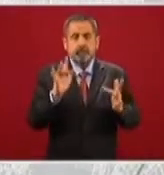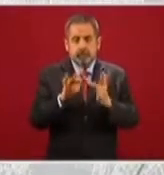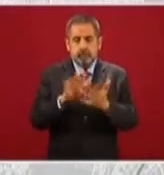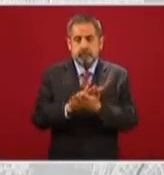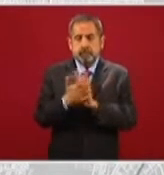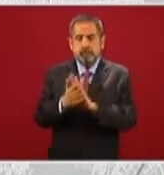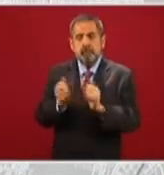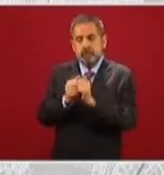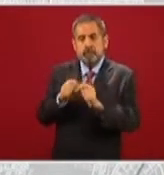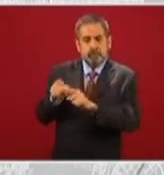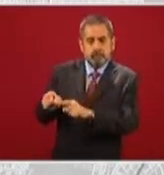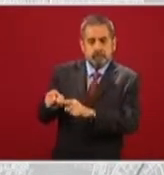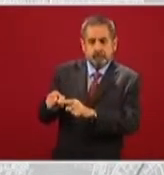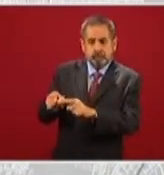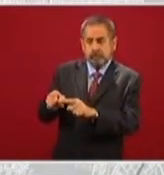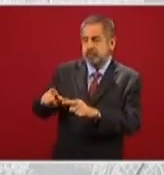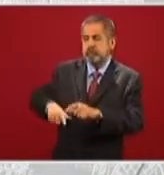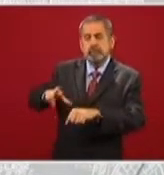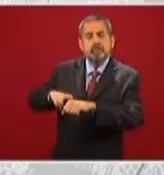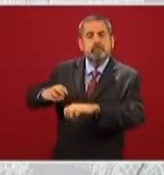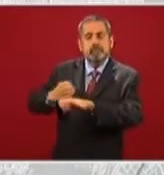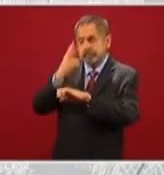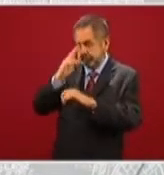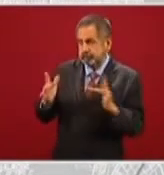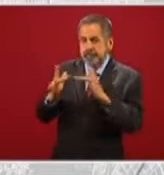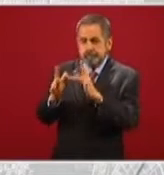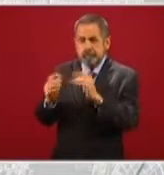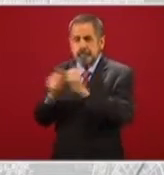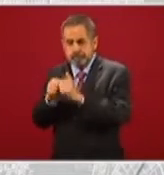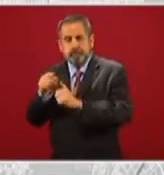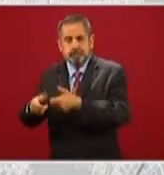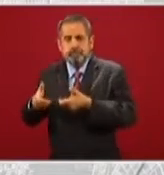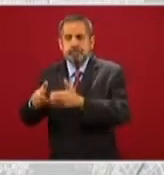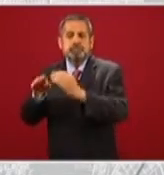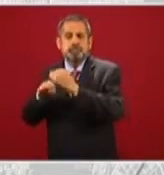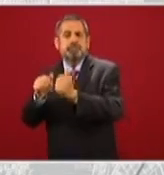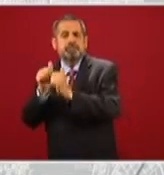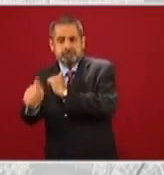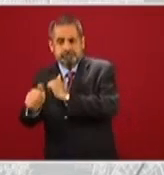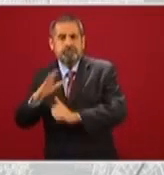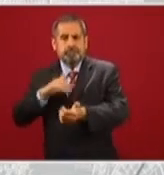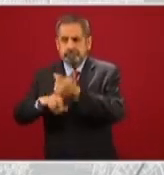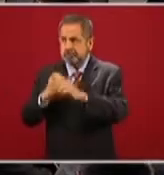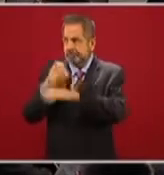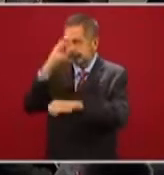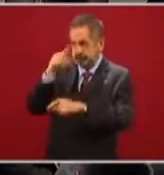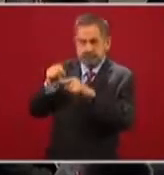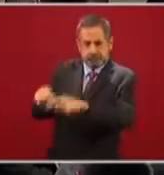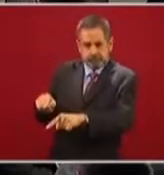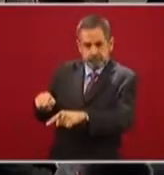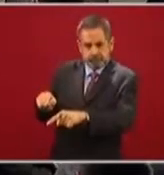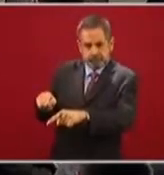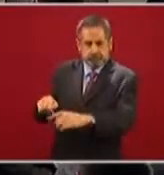lo va a presentar el gobernador del Estado de México, con el sistema carretero que ya existe del Estado de México.